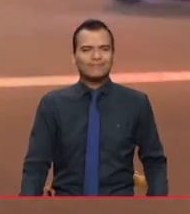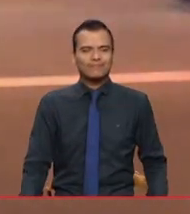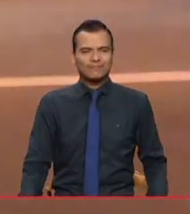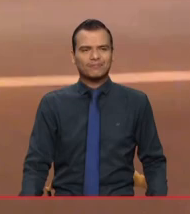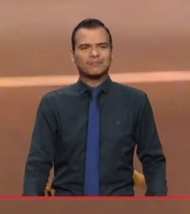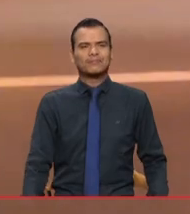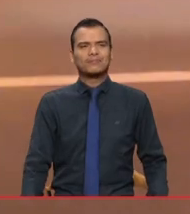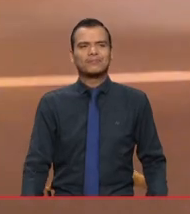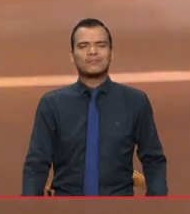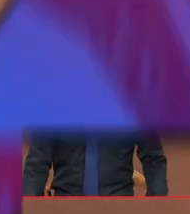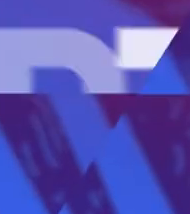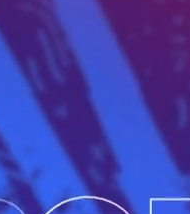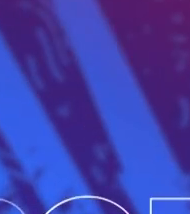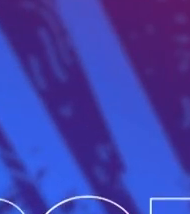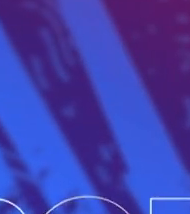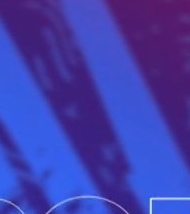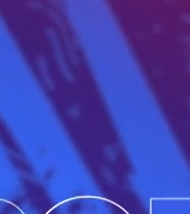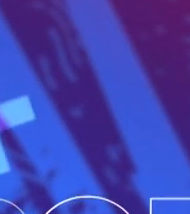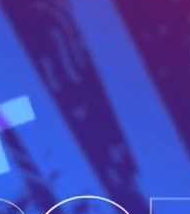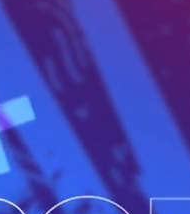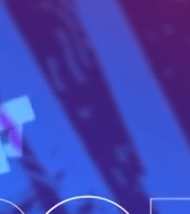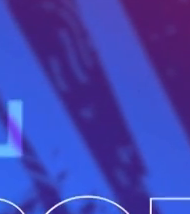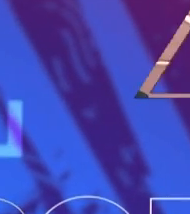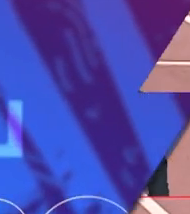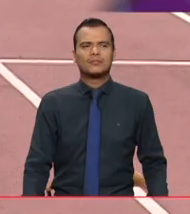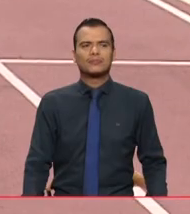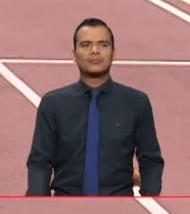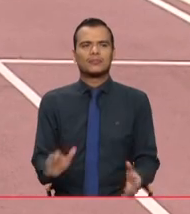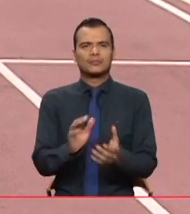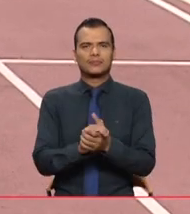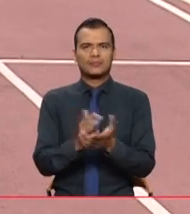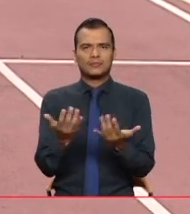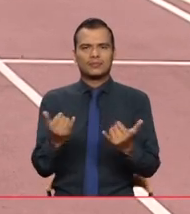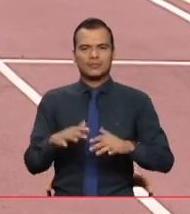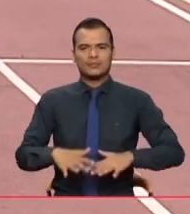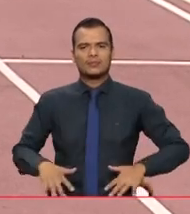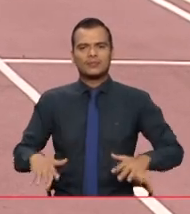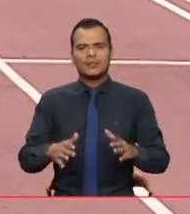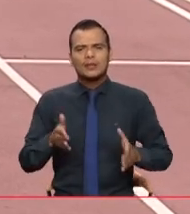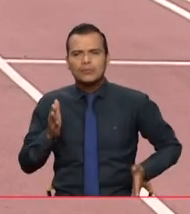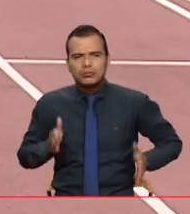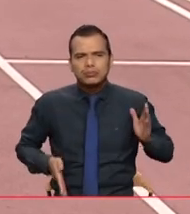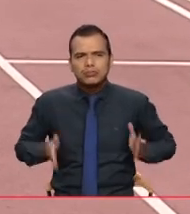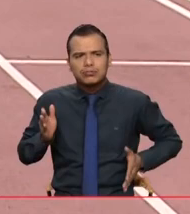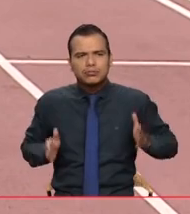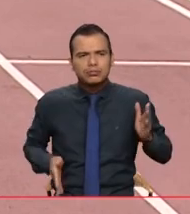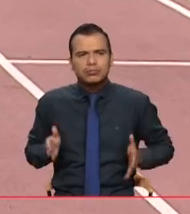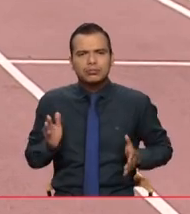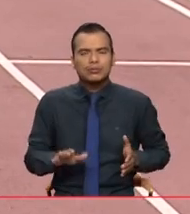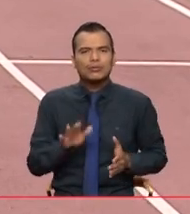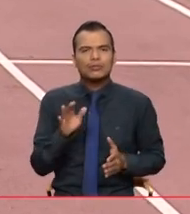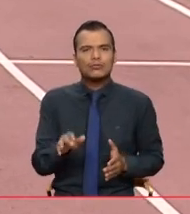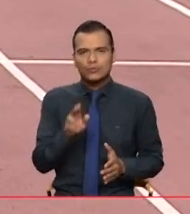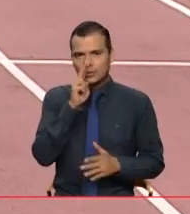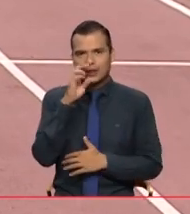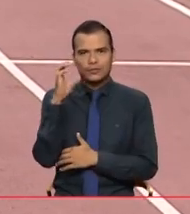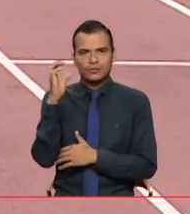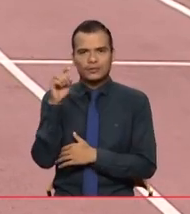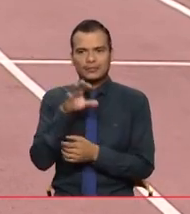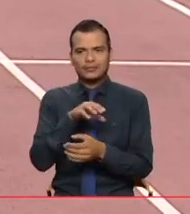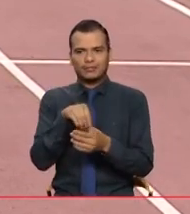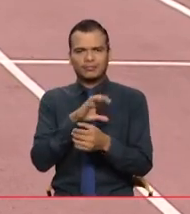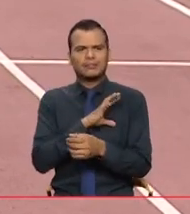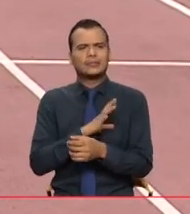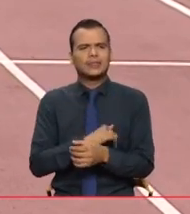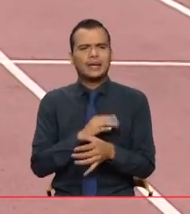Hola, muy buenas tardes. Pues efectivamente yo los saludo desde la pista nacional de atletismo Pedro Grajales, aquí en el sur de la ciudad de Cali,